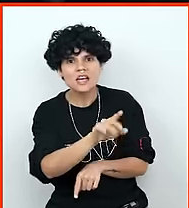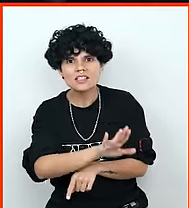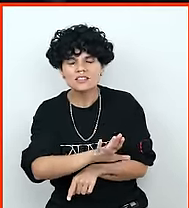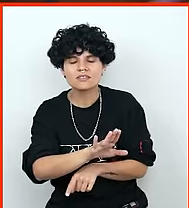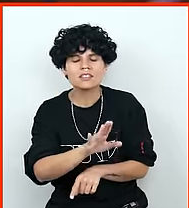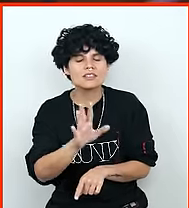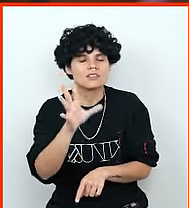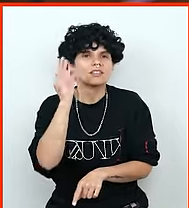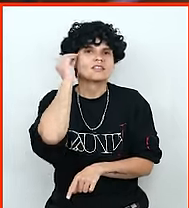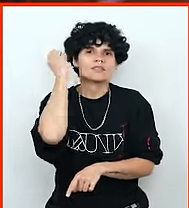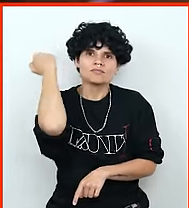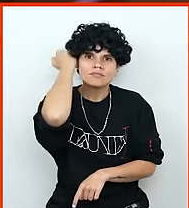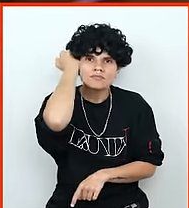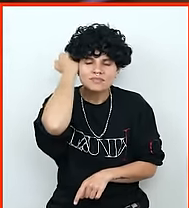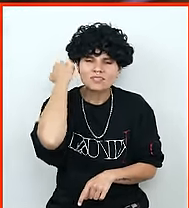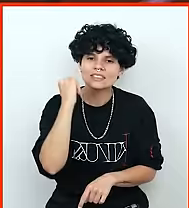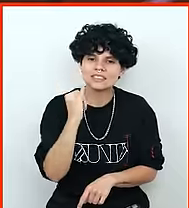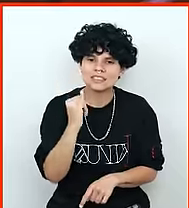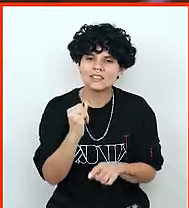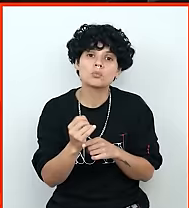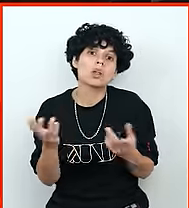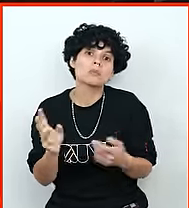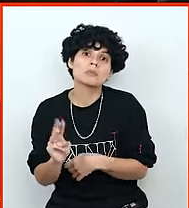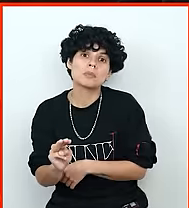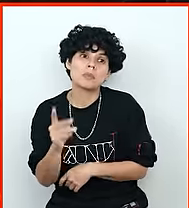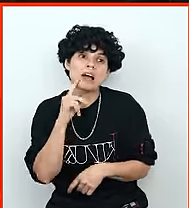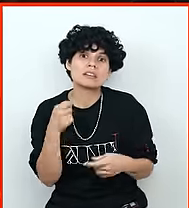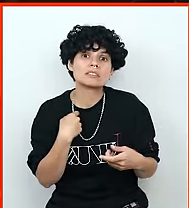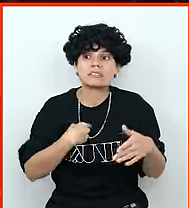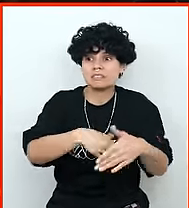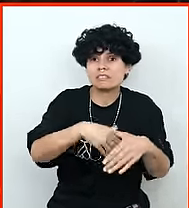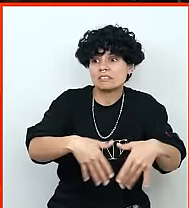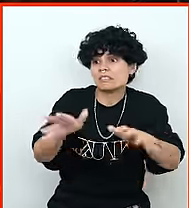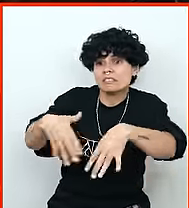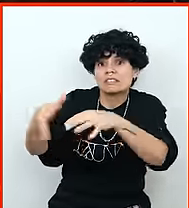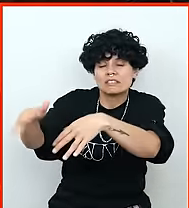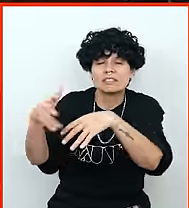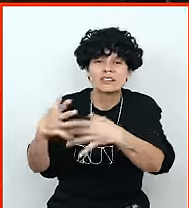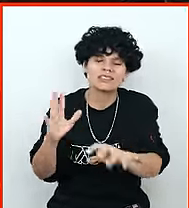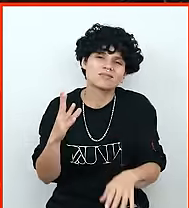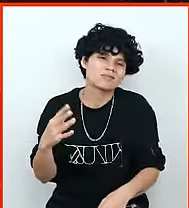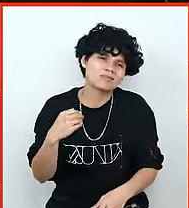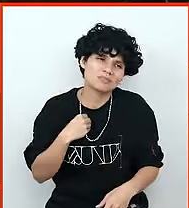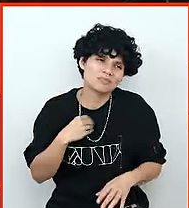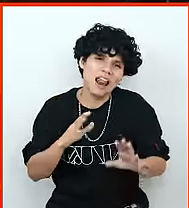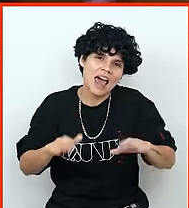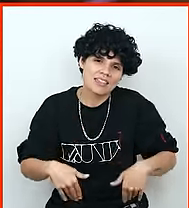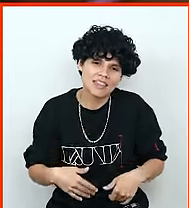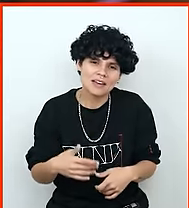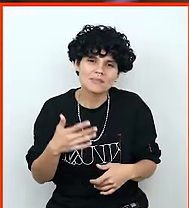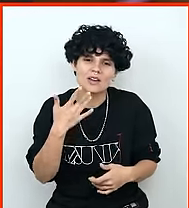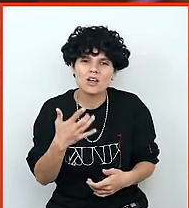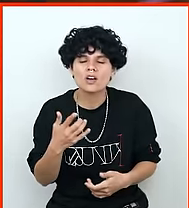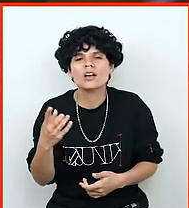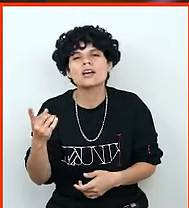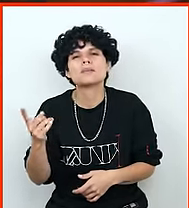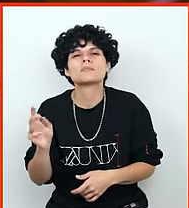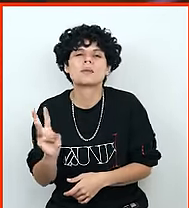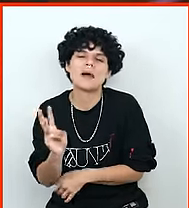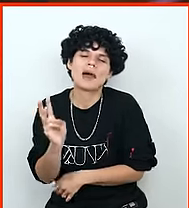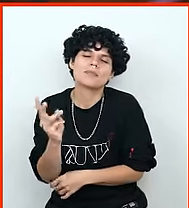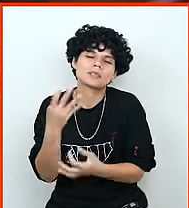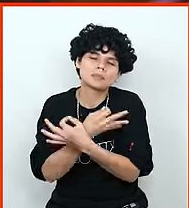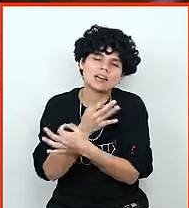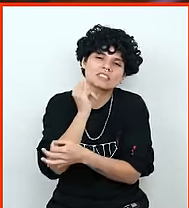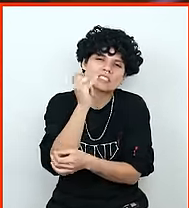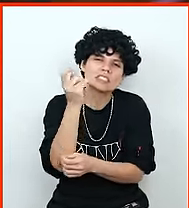marcó esa, ¿va? Sí, pues sí me acuerdo, sí me marcó igual. Me dio lata que me la echaran igual, pero entiendo que tenía que ser así, pues, ¿cachai? Si mi mamá me decía, oye, tienen